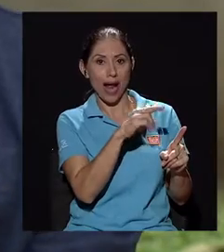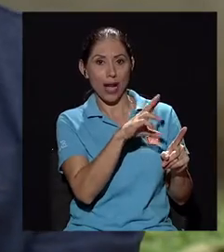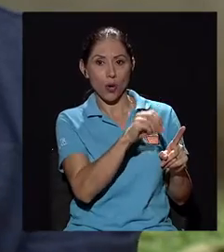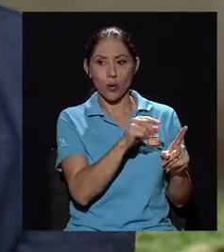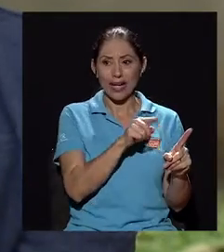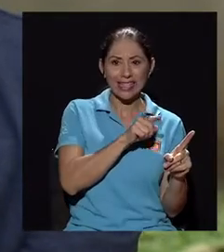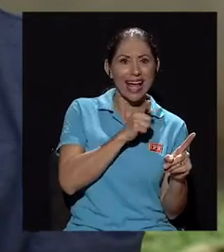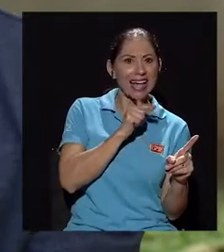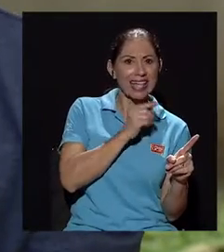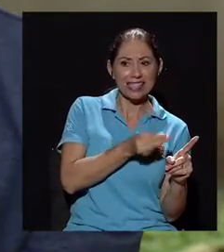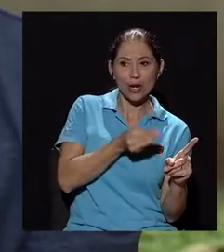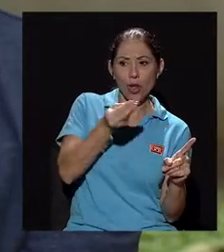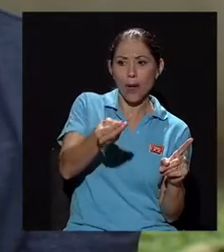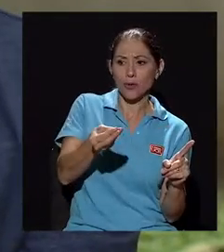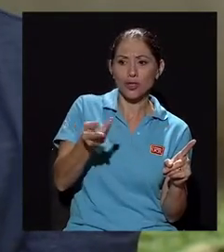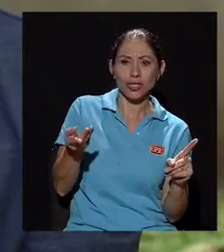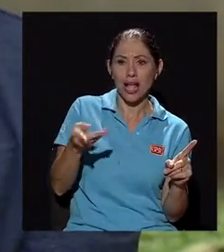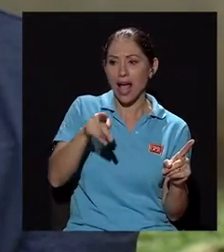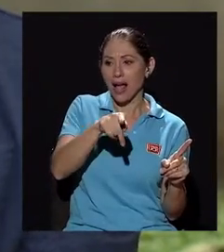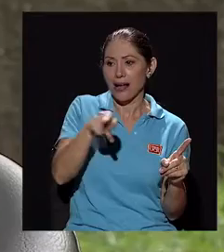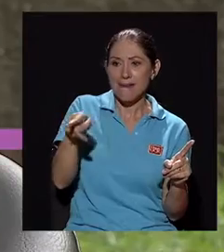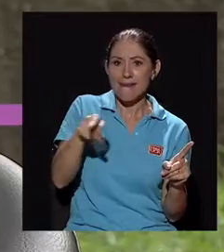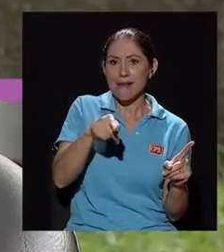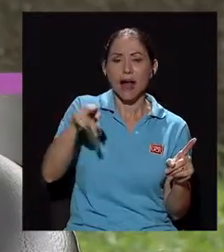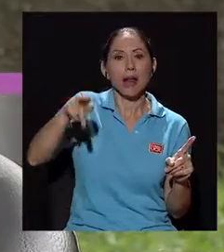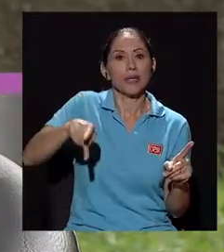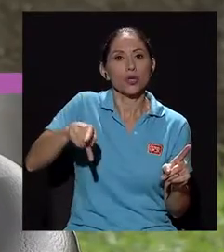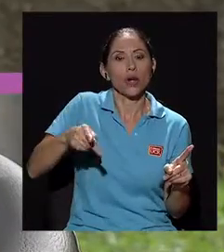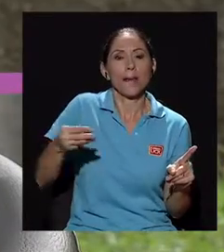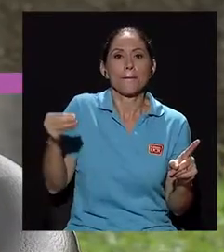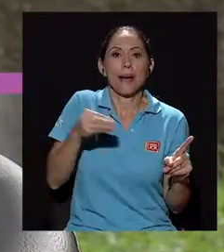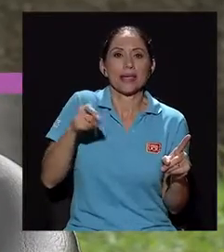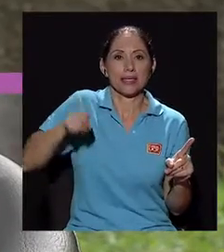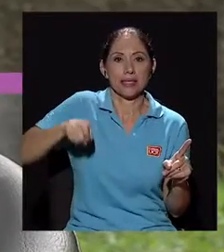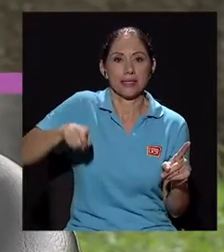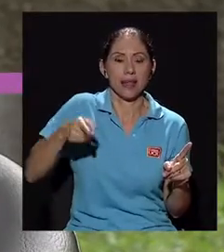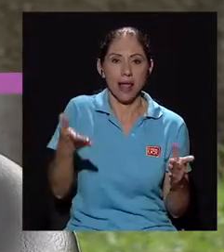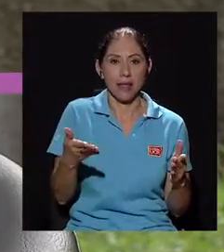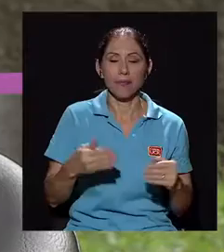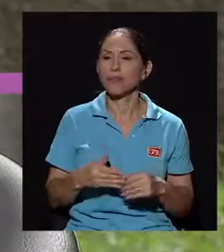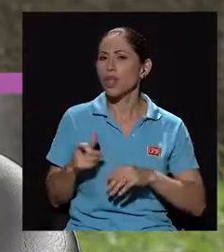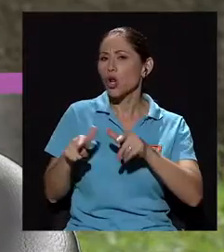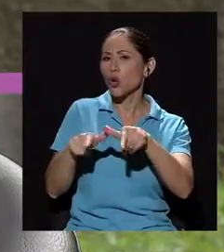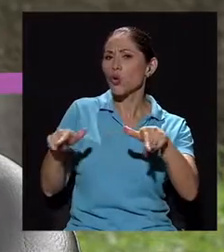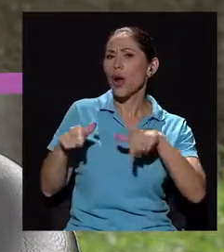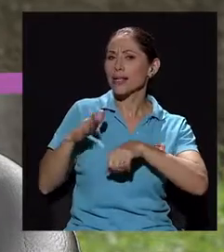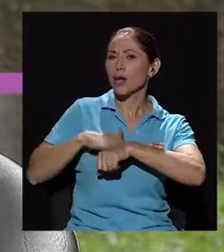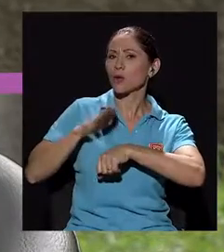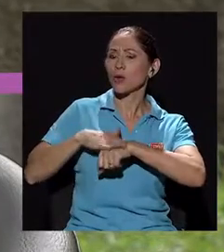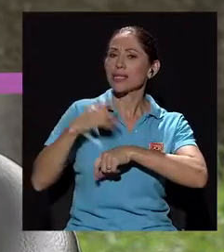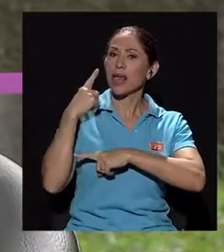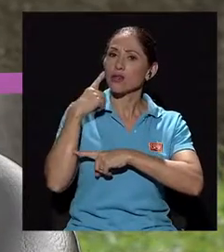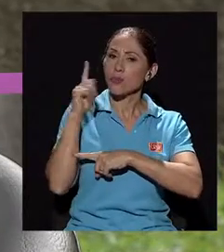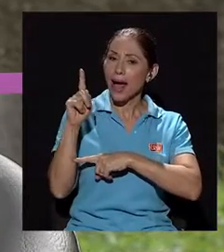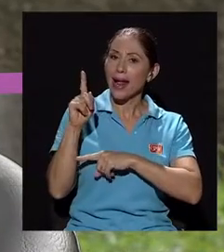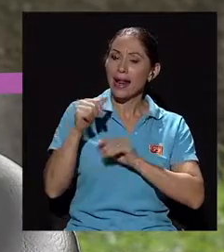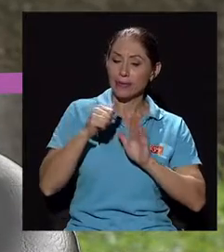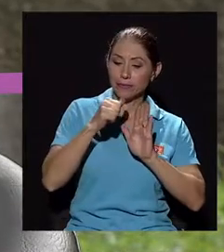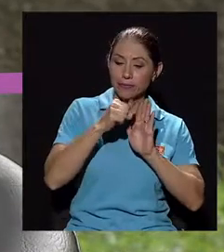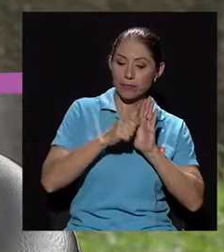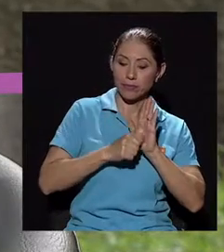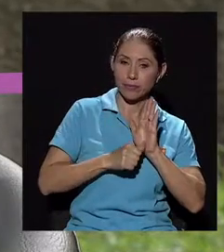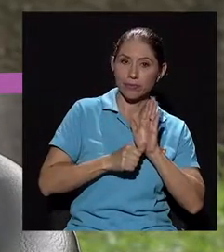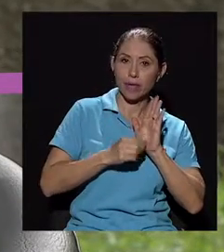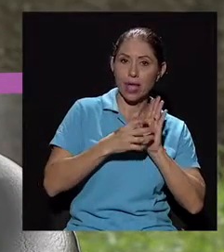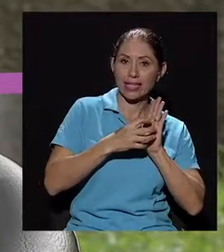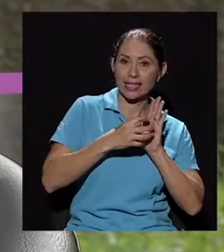que tiene mayor necesidad al respecto. ¿Qué lugares están autorizados para la extracción y